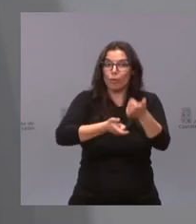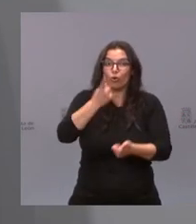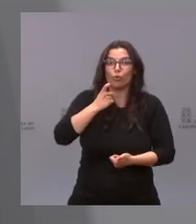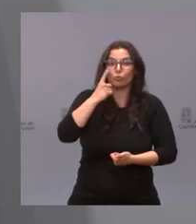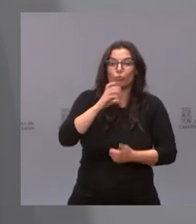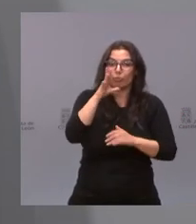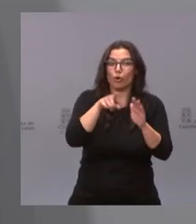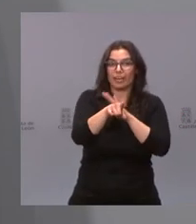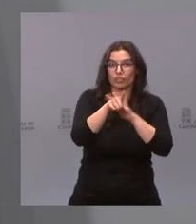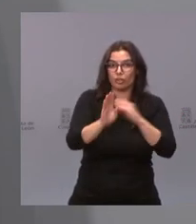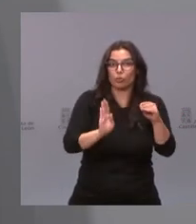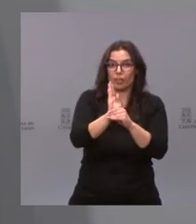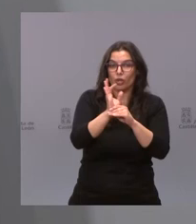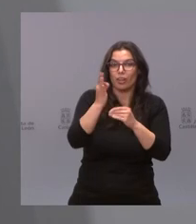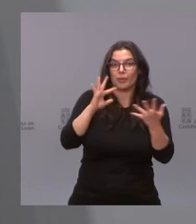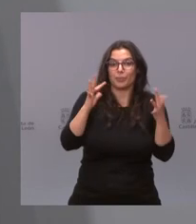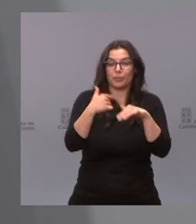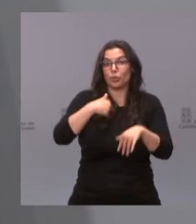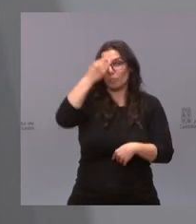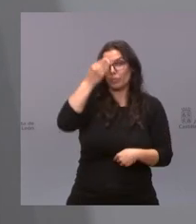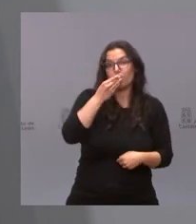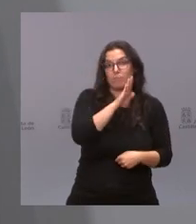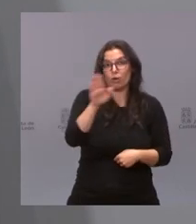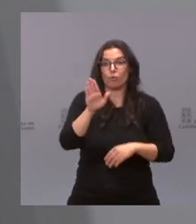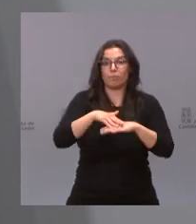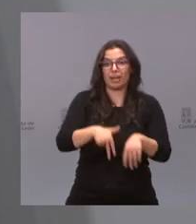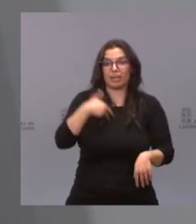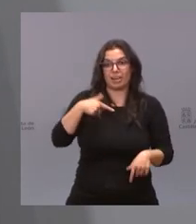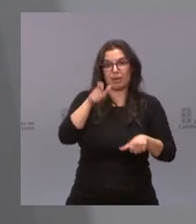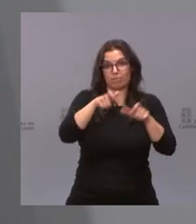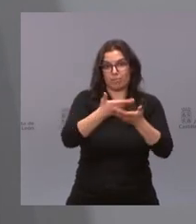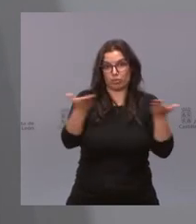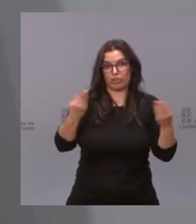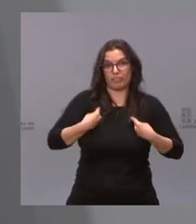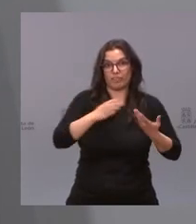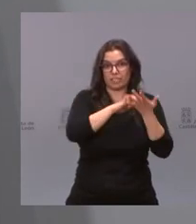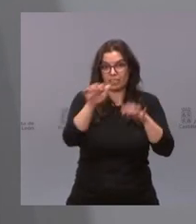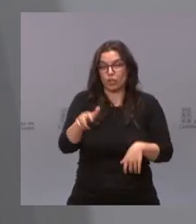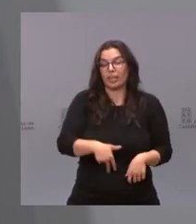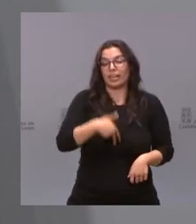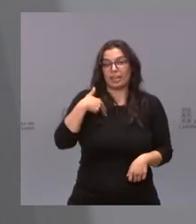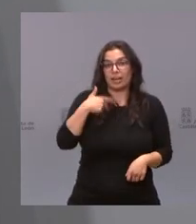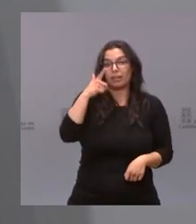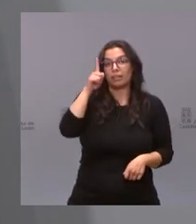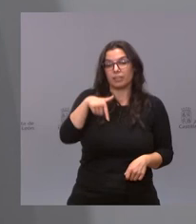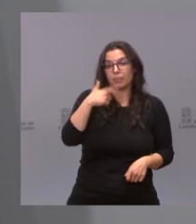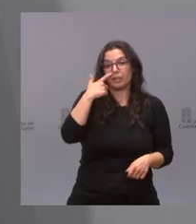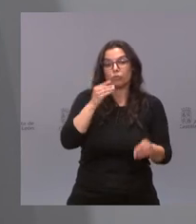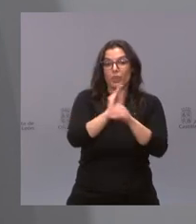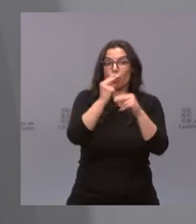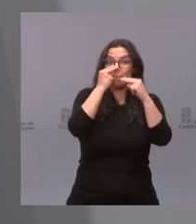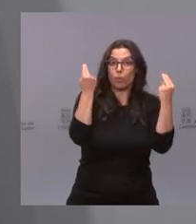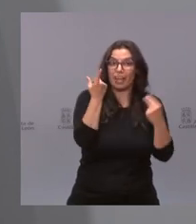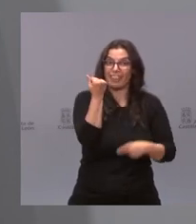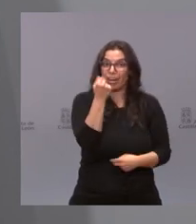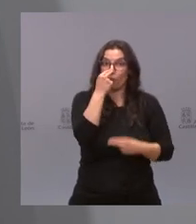de gestionar las subvenciones, porque creo que es mejor para el conjunto de la ciudadanía. Es mejor para el conjunto de la ciudadanía que las subvenciones públicas, que el